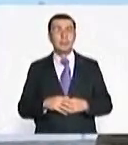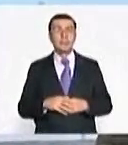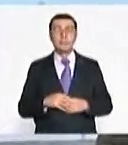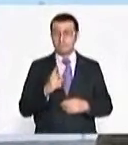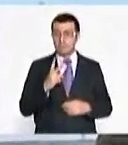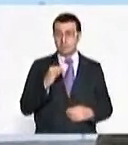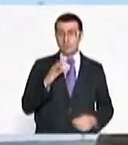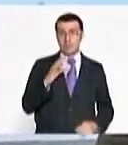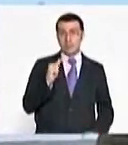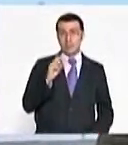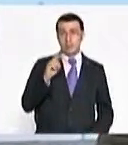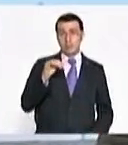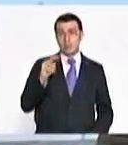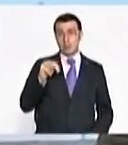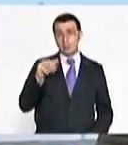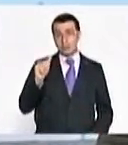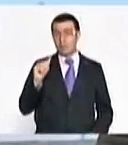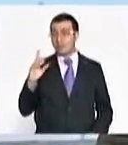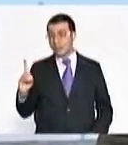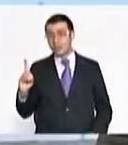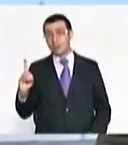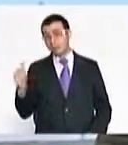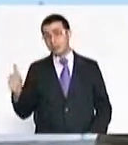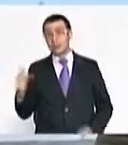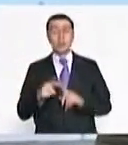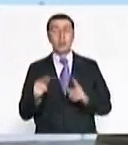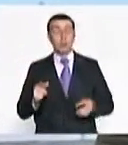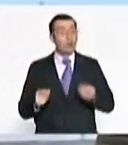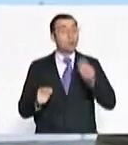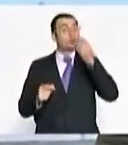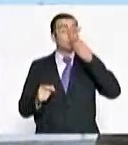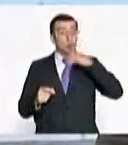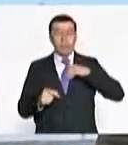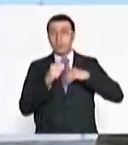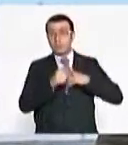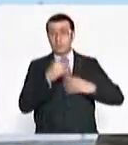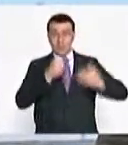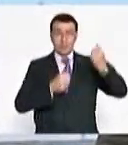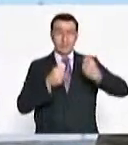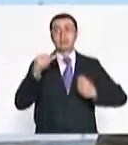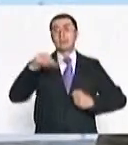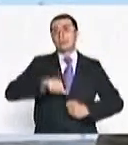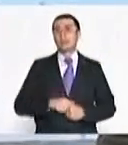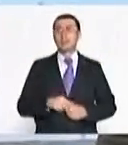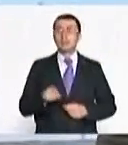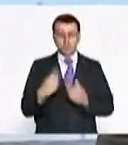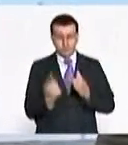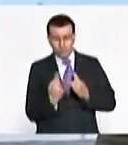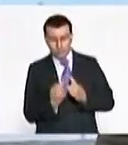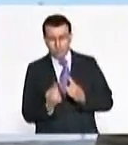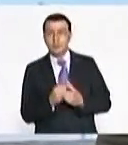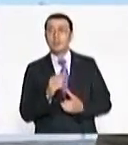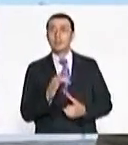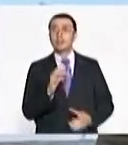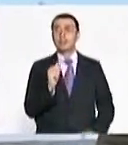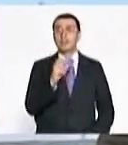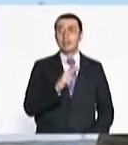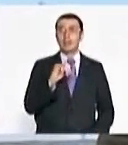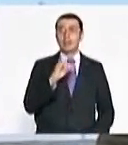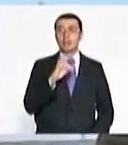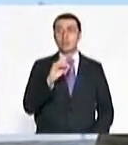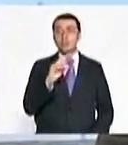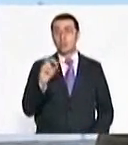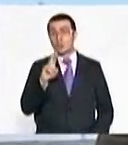vitamina E es muy buena, pero cuando la toma con leche ya es dañina. Entonces está el granuladito del tarrito rojo y entonces la gente le